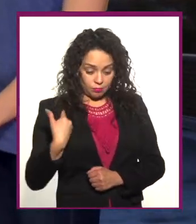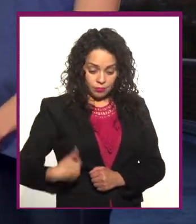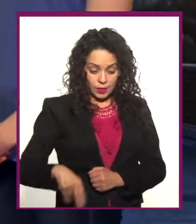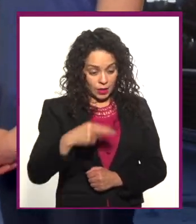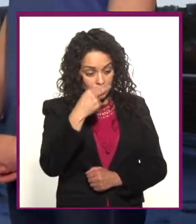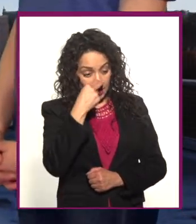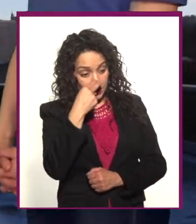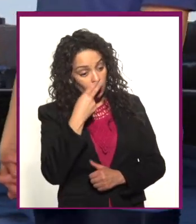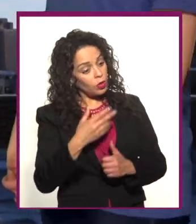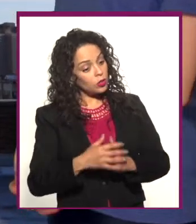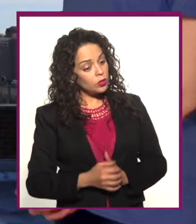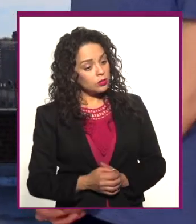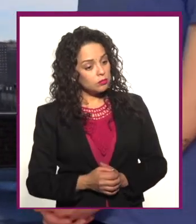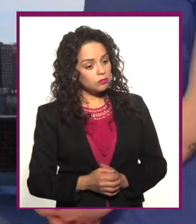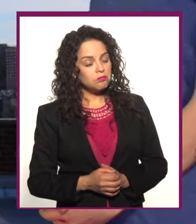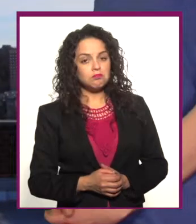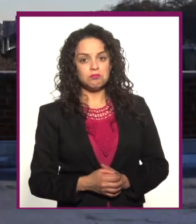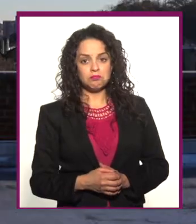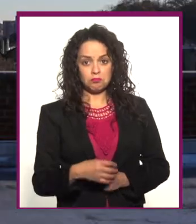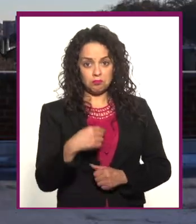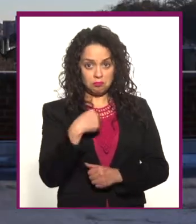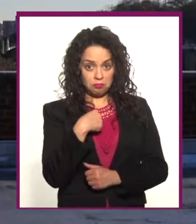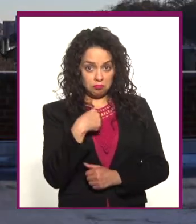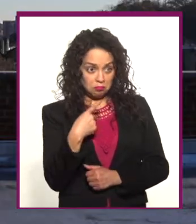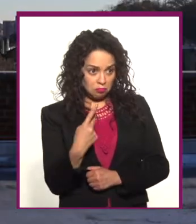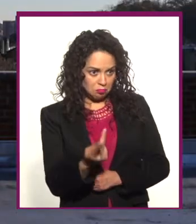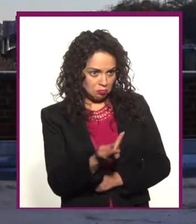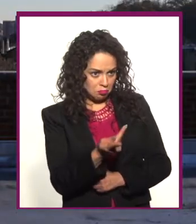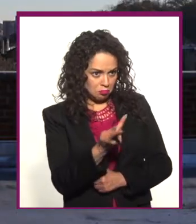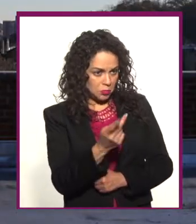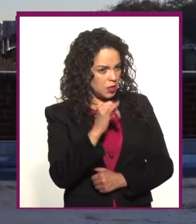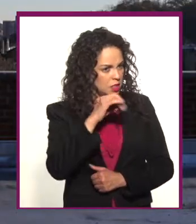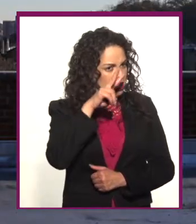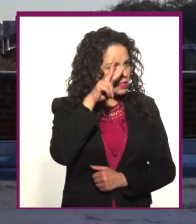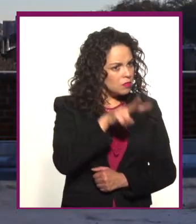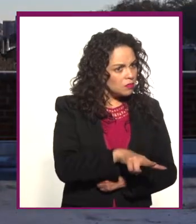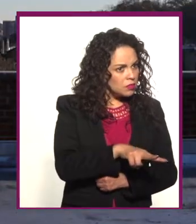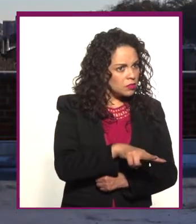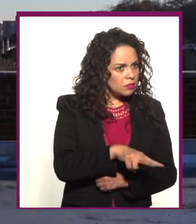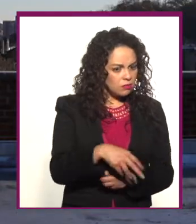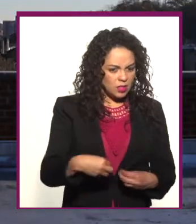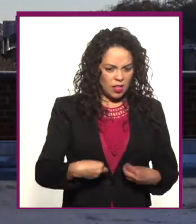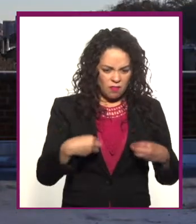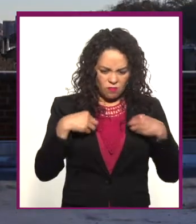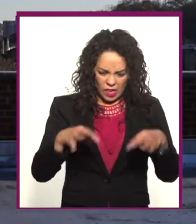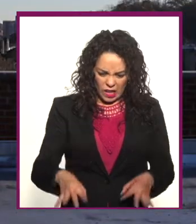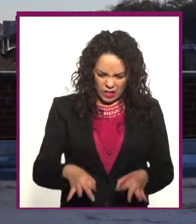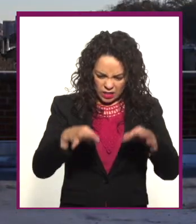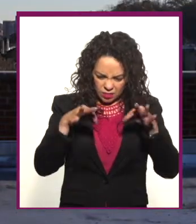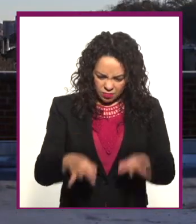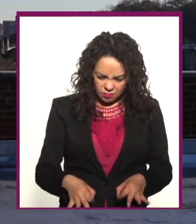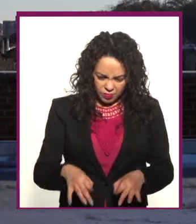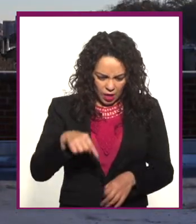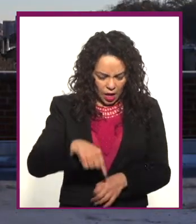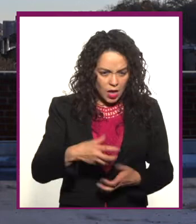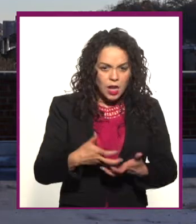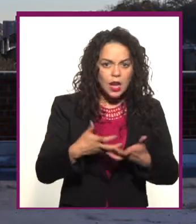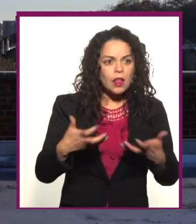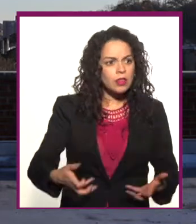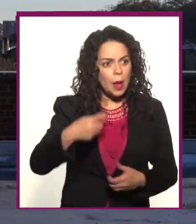Yo, Nezahualcóyotl, lo pregunto. ¿Acaso de veras se vive con raíz en la